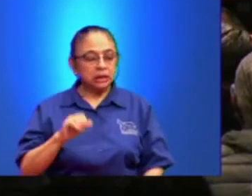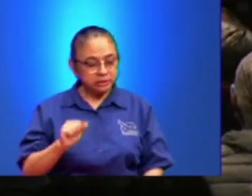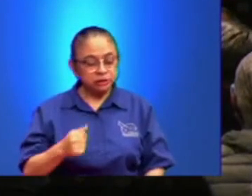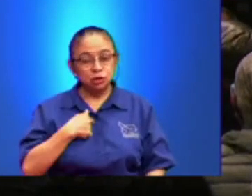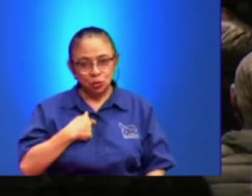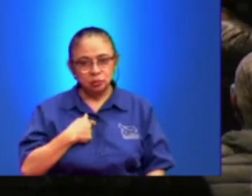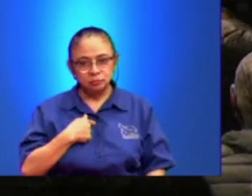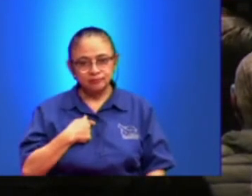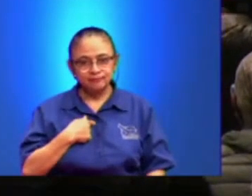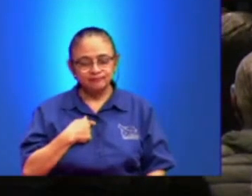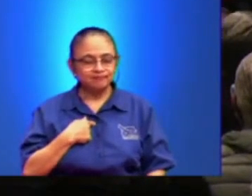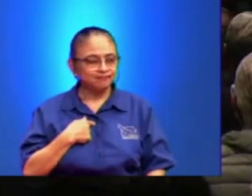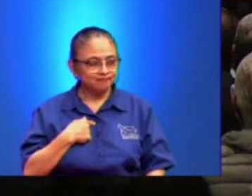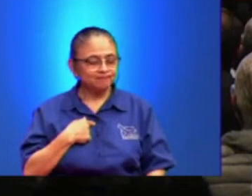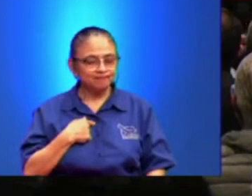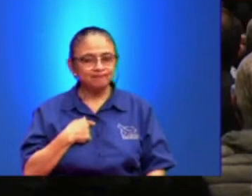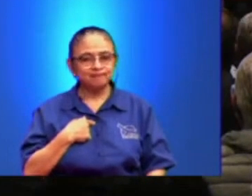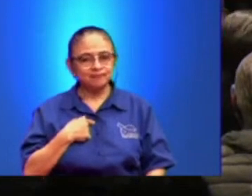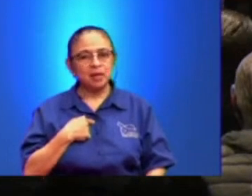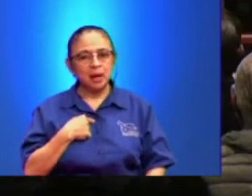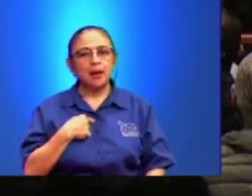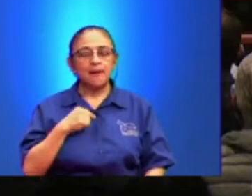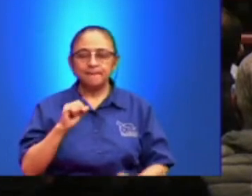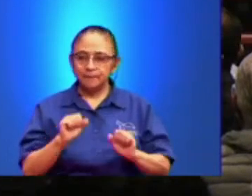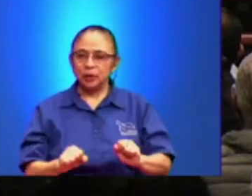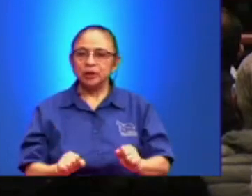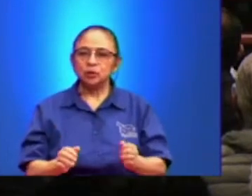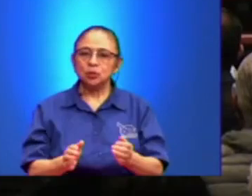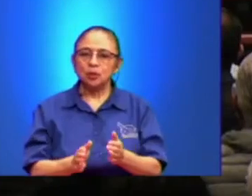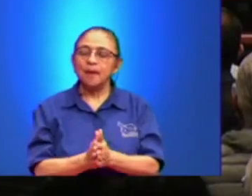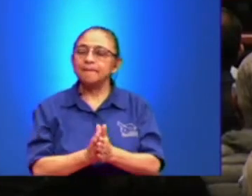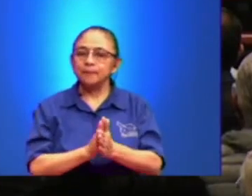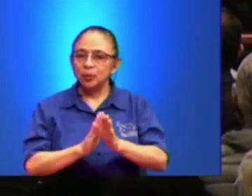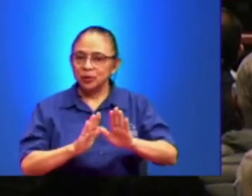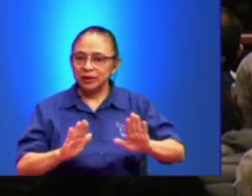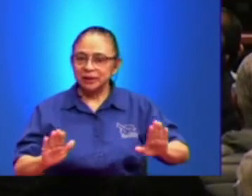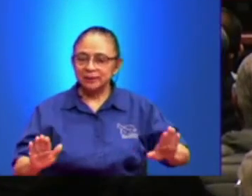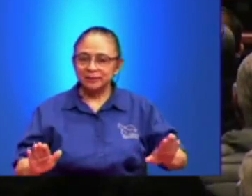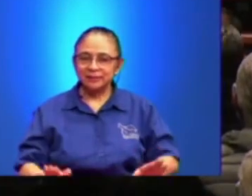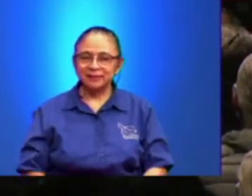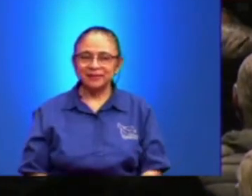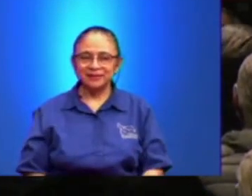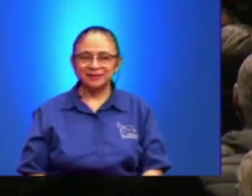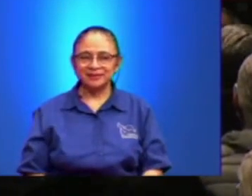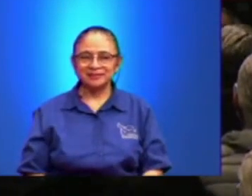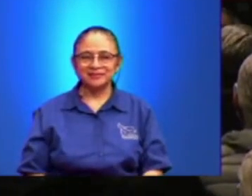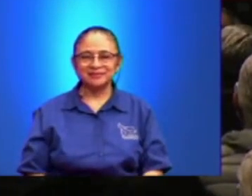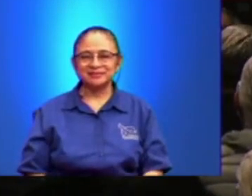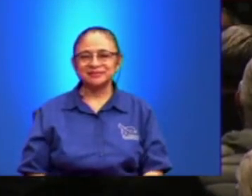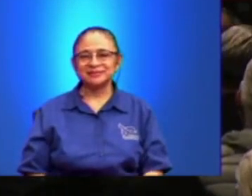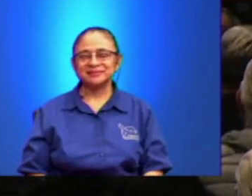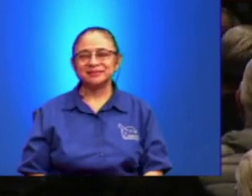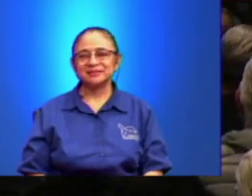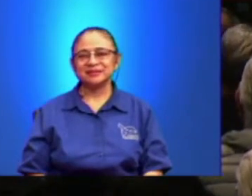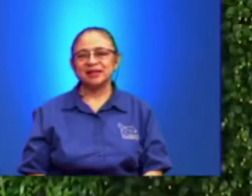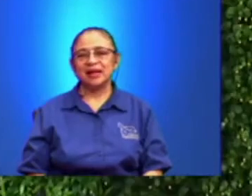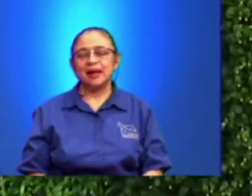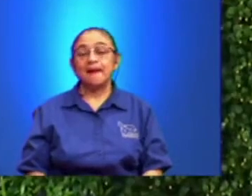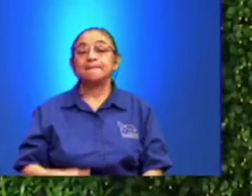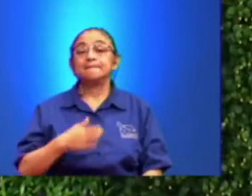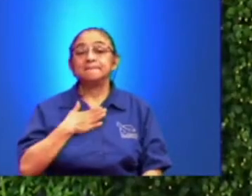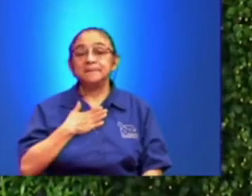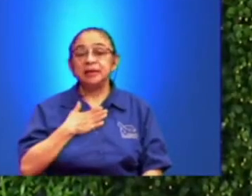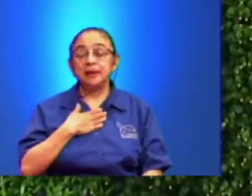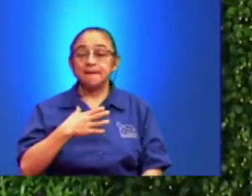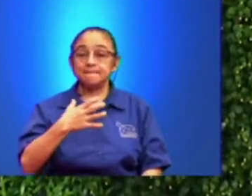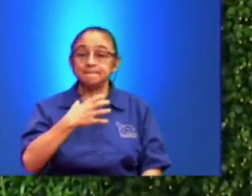palabra que está bien utilizada según yo pues amortizando no no mi deuda sino que mi carné la estoy matando